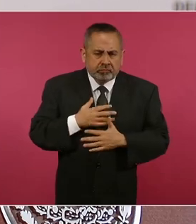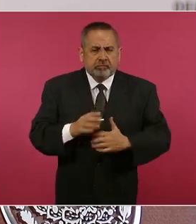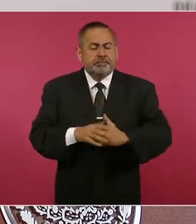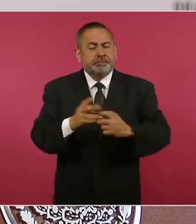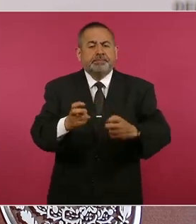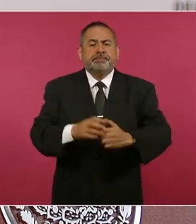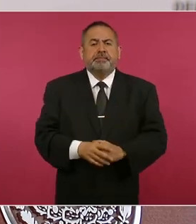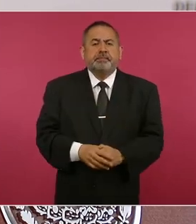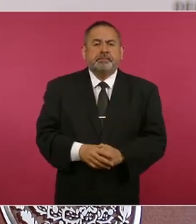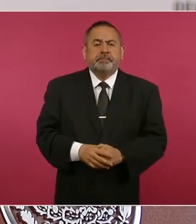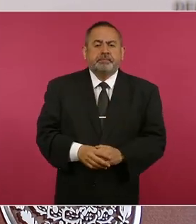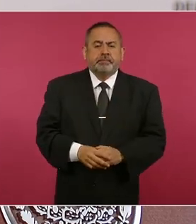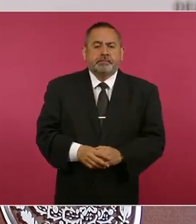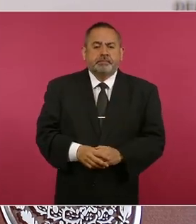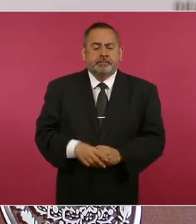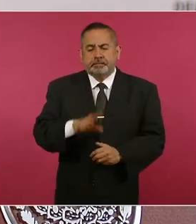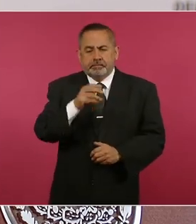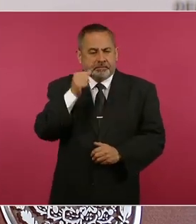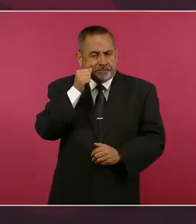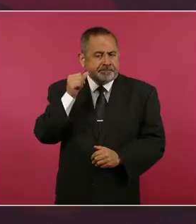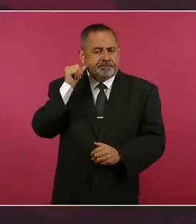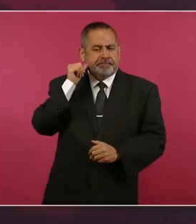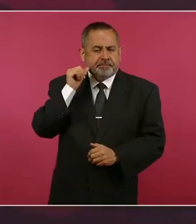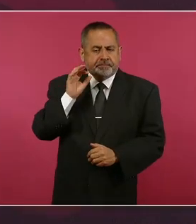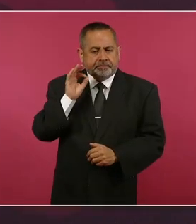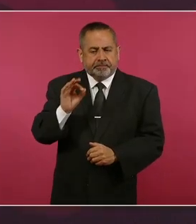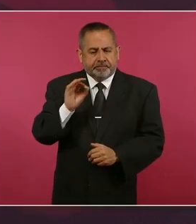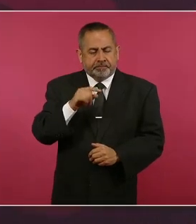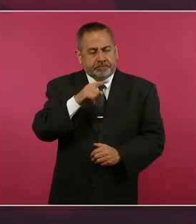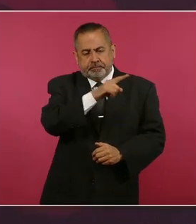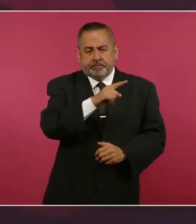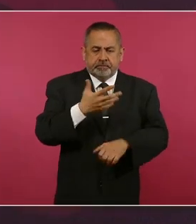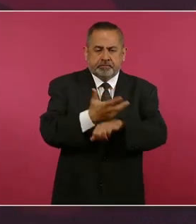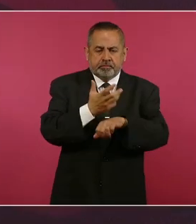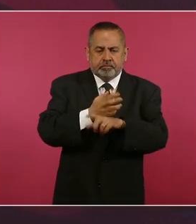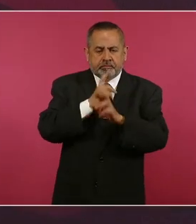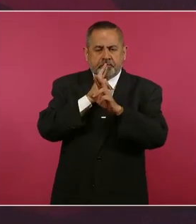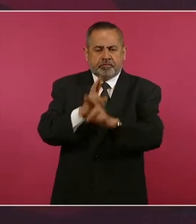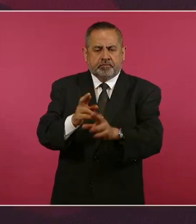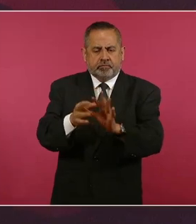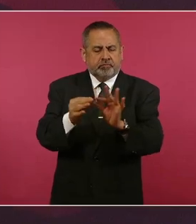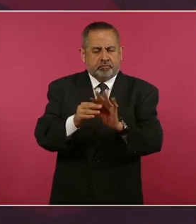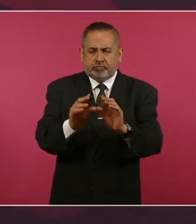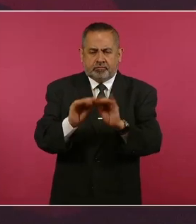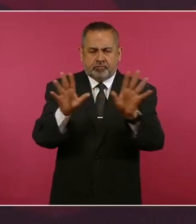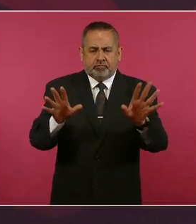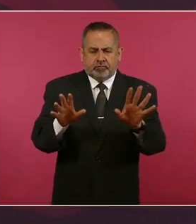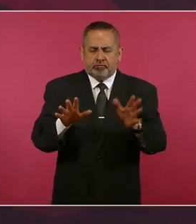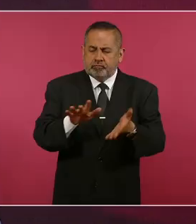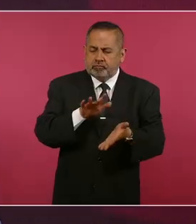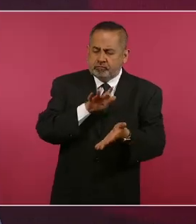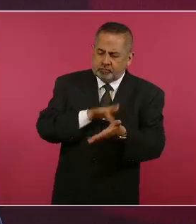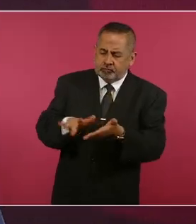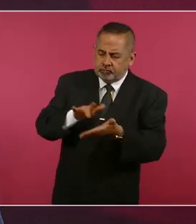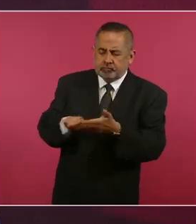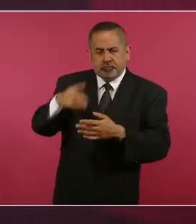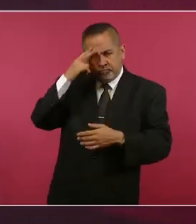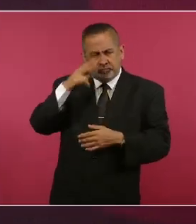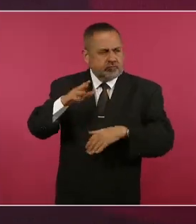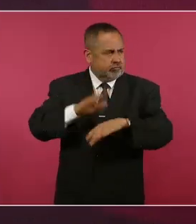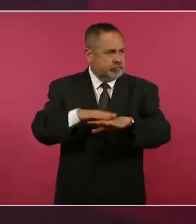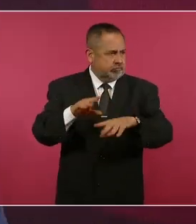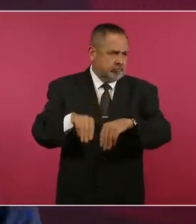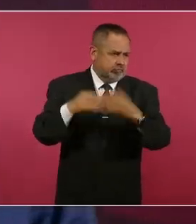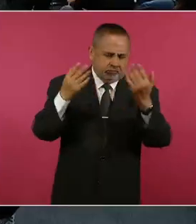Entonces, ya ayer resuelve Estados Unidos apoyar de manera